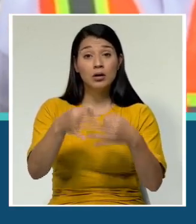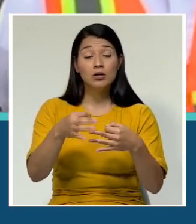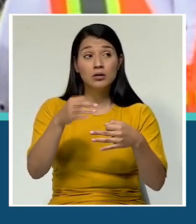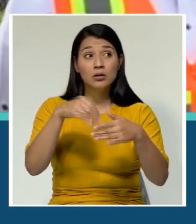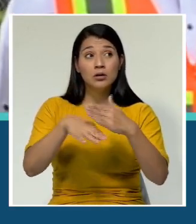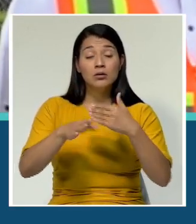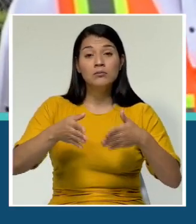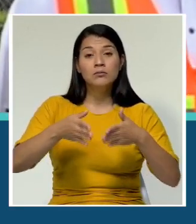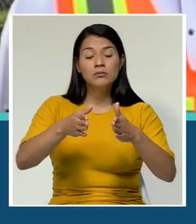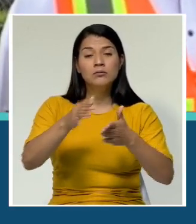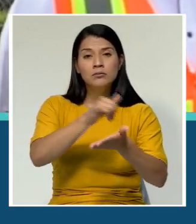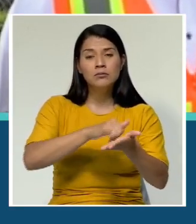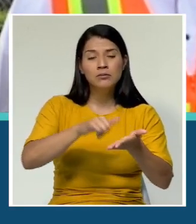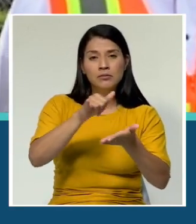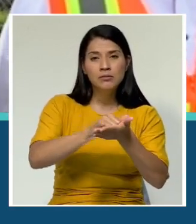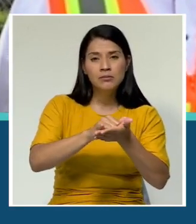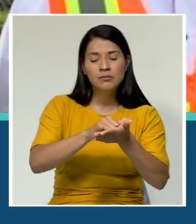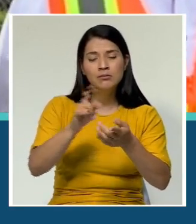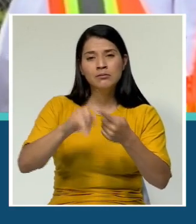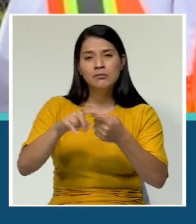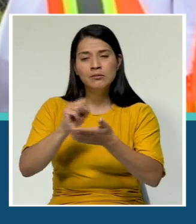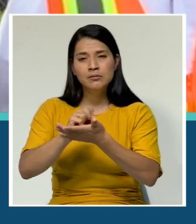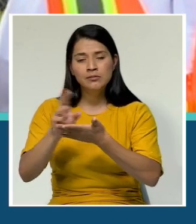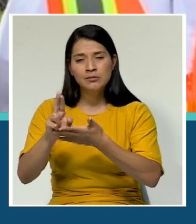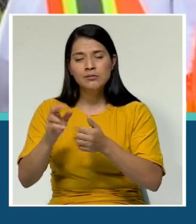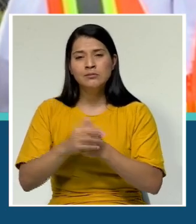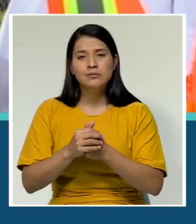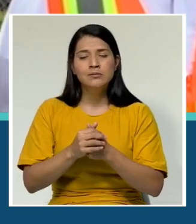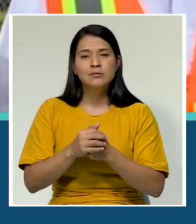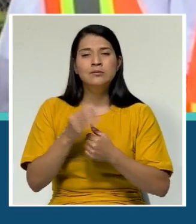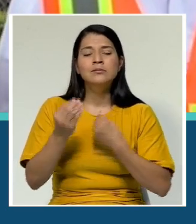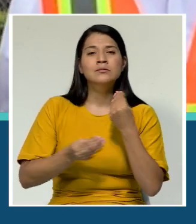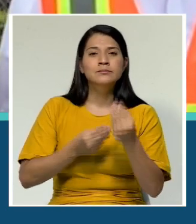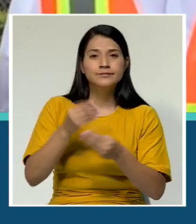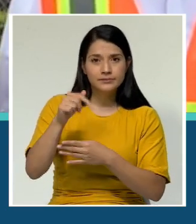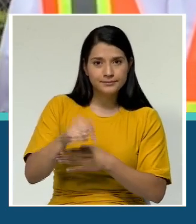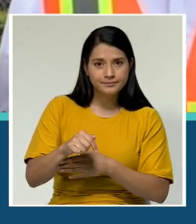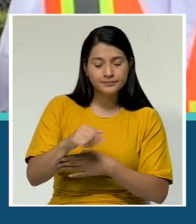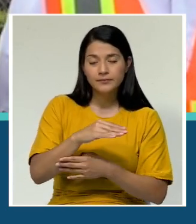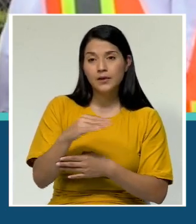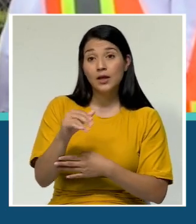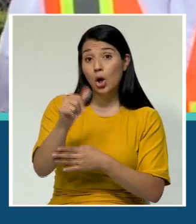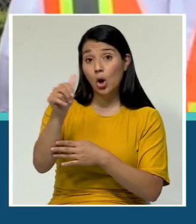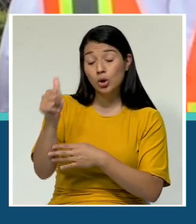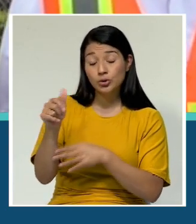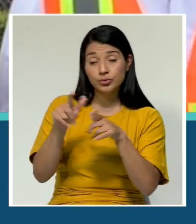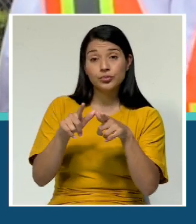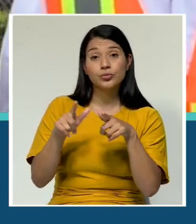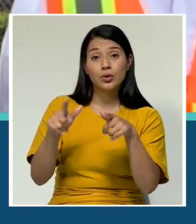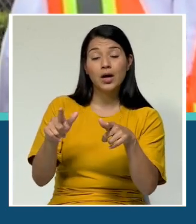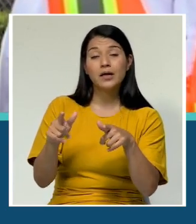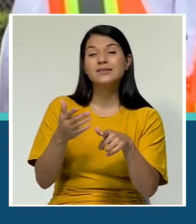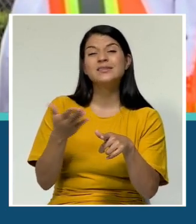planificación país de cuáles son los proyectos que se pueden ejecutar en 4 años o en 10 años. Eso no lo tenemos al día de hoy.